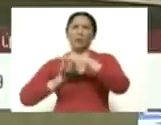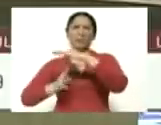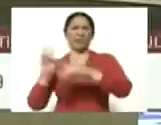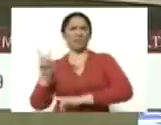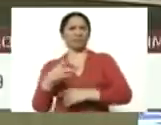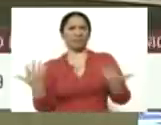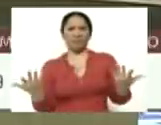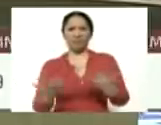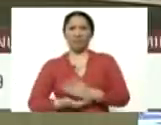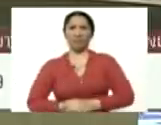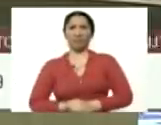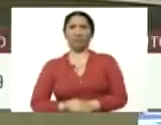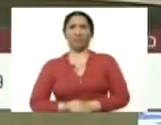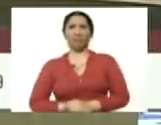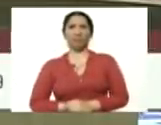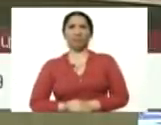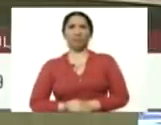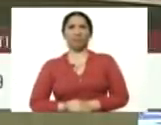venezolanos.